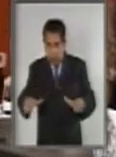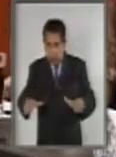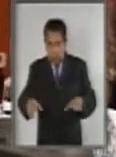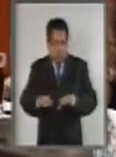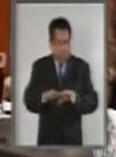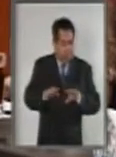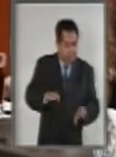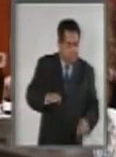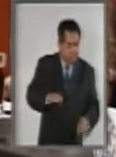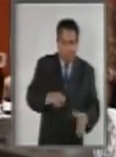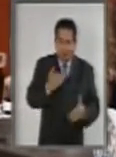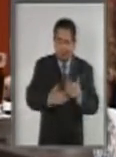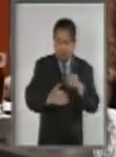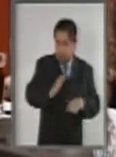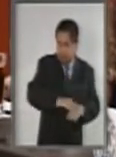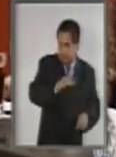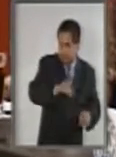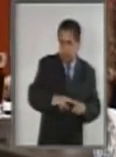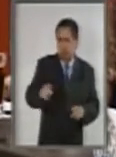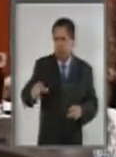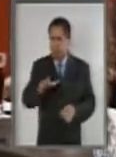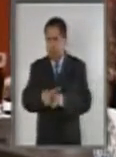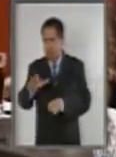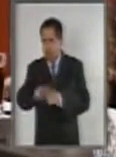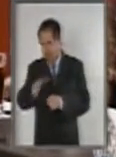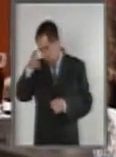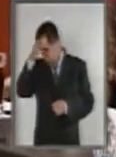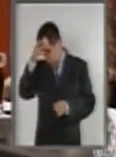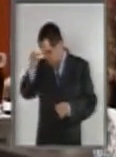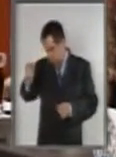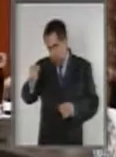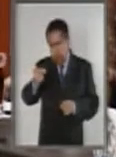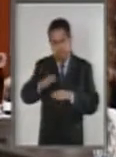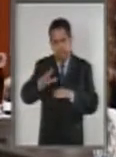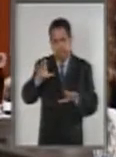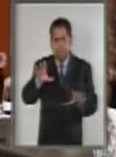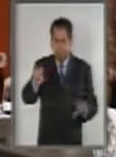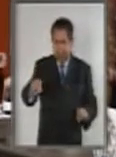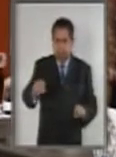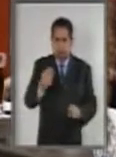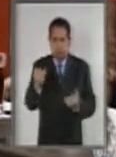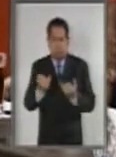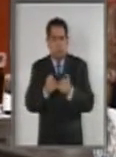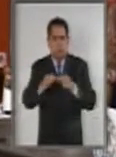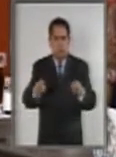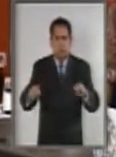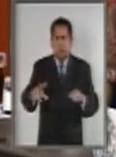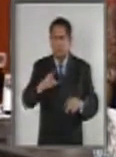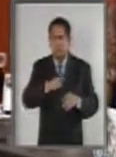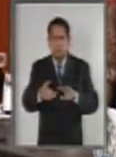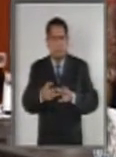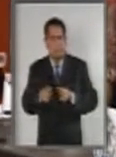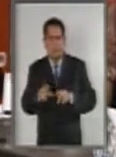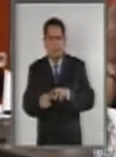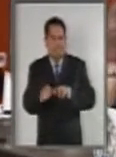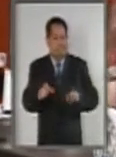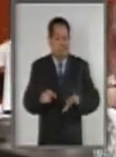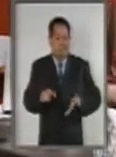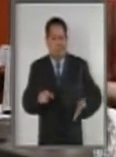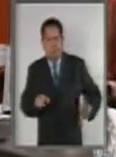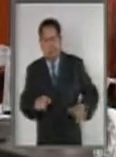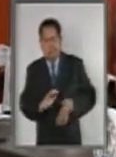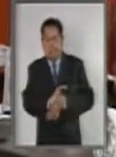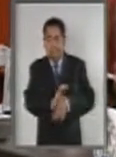menos favorecidos a las personas con un talento excepcional, a fin de evitar exclusiones, marginaciones